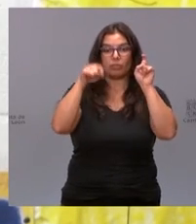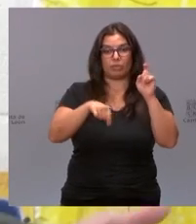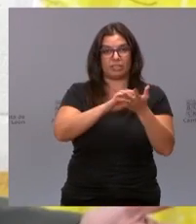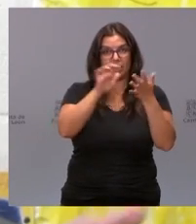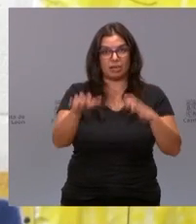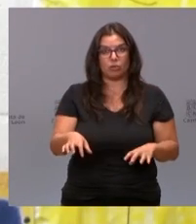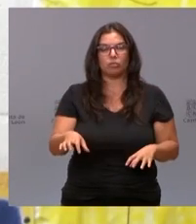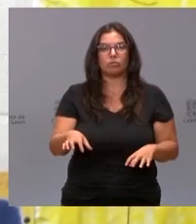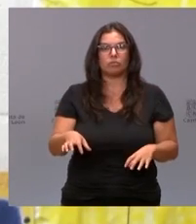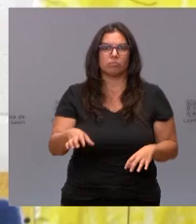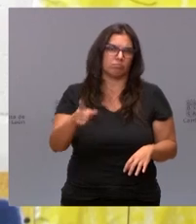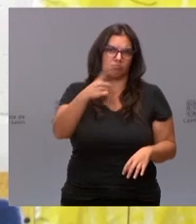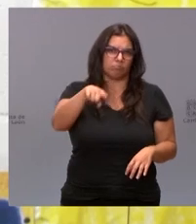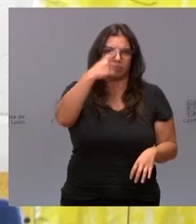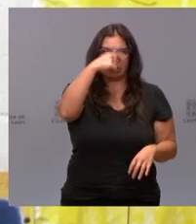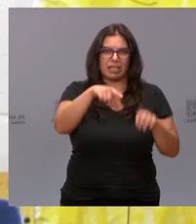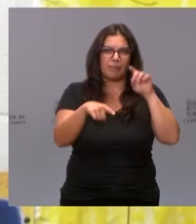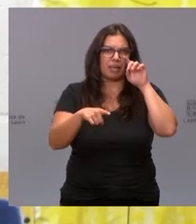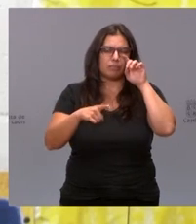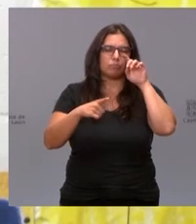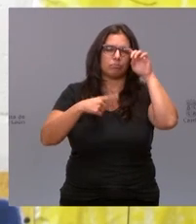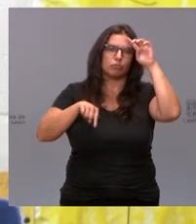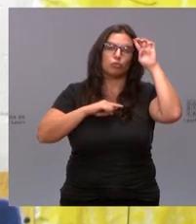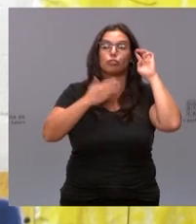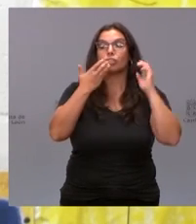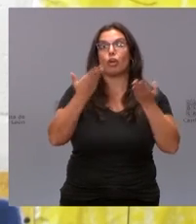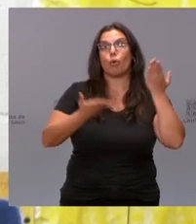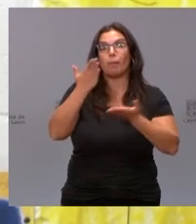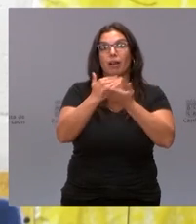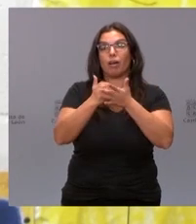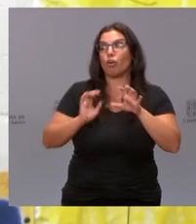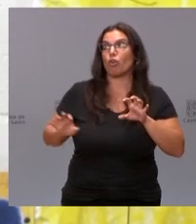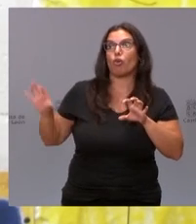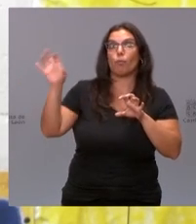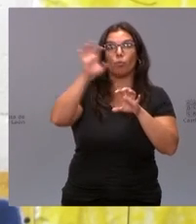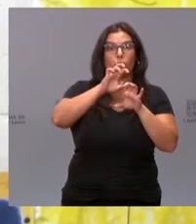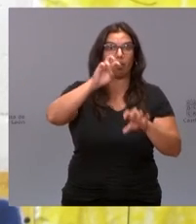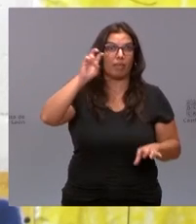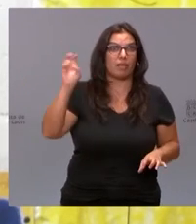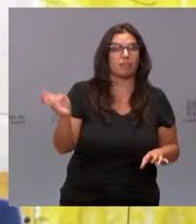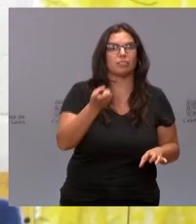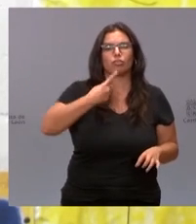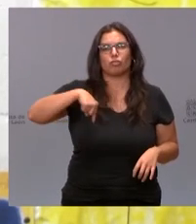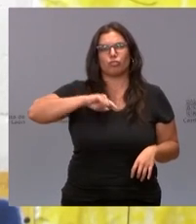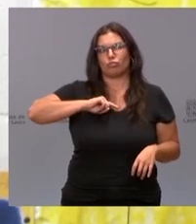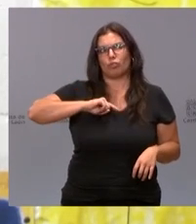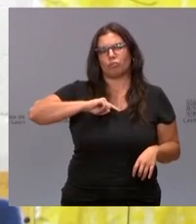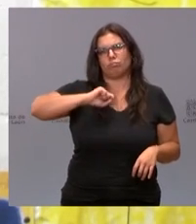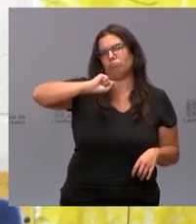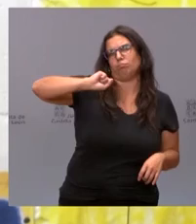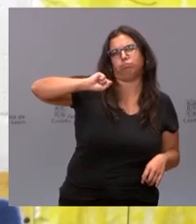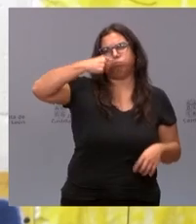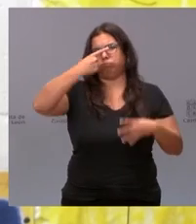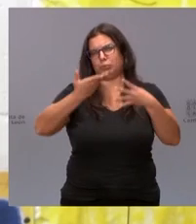León, saben que somos una de las comunidades autónomas que está en la parte de arriba